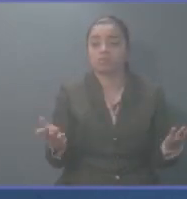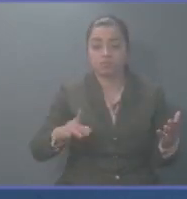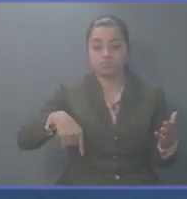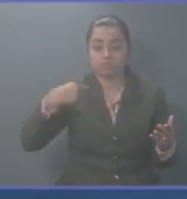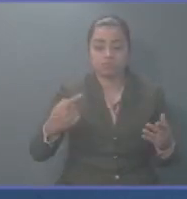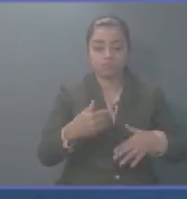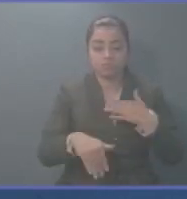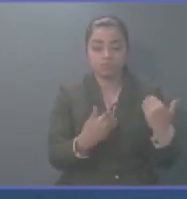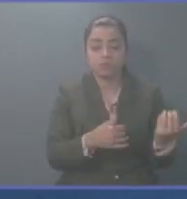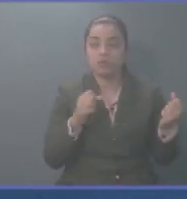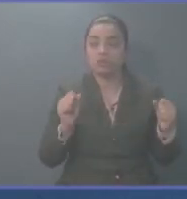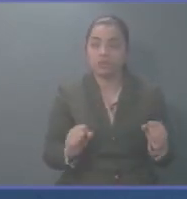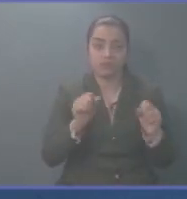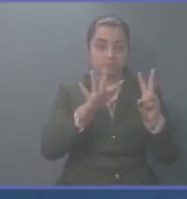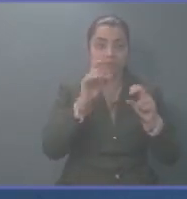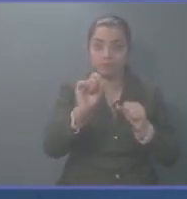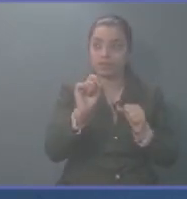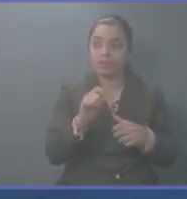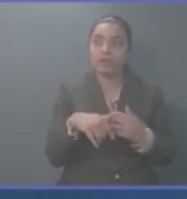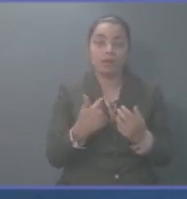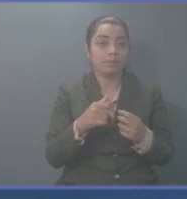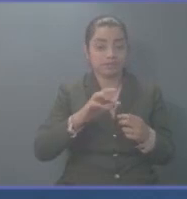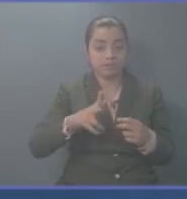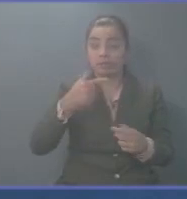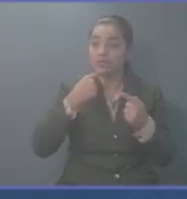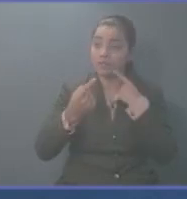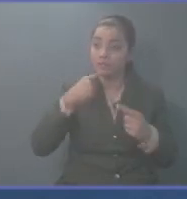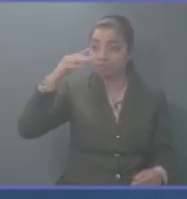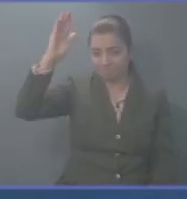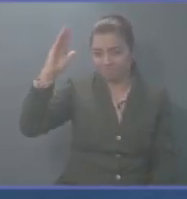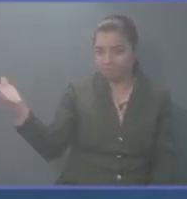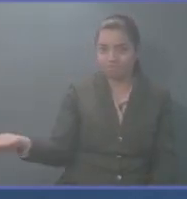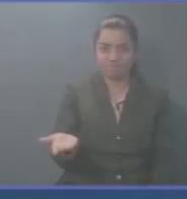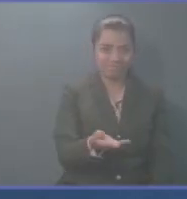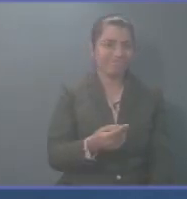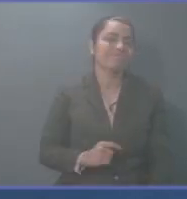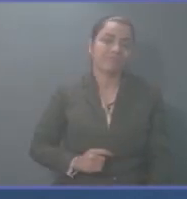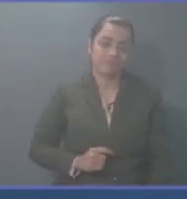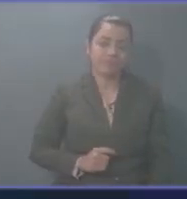nos sintonice siempre a partir de las 7 en punto. Vamos con la tercera parte de su revista Temprano Contigo.